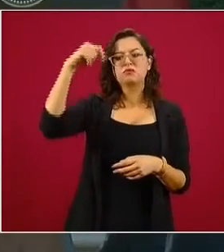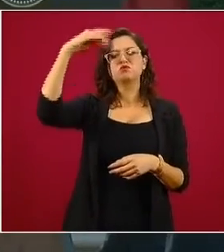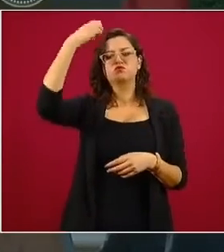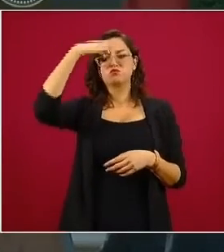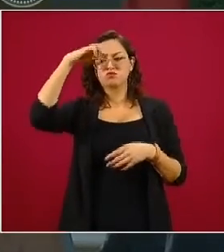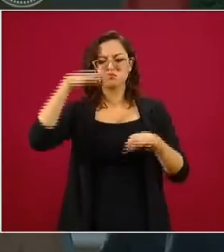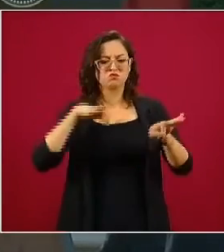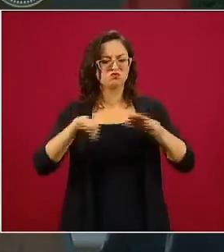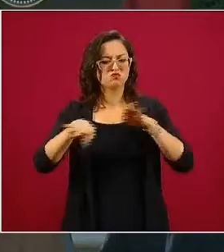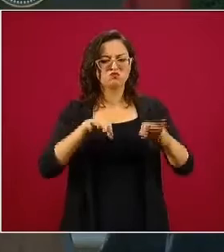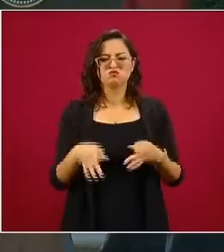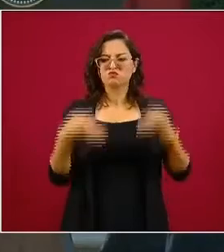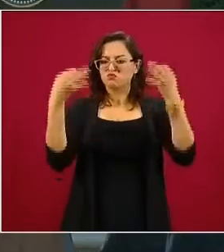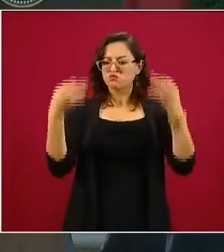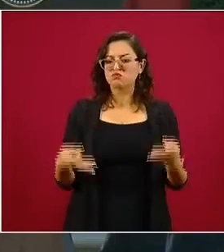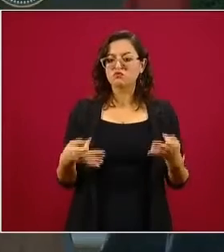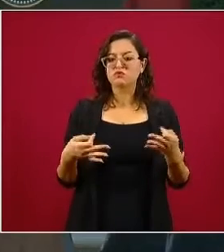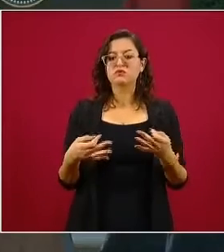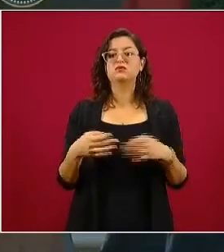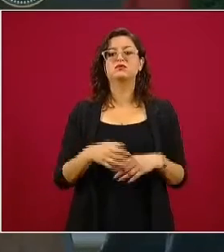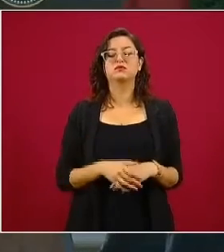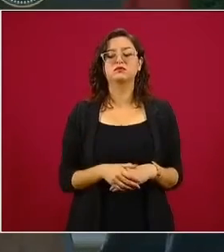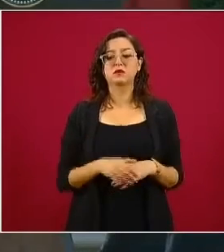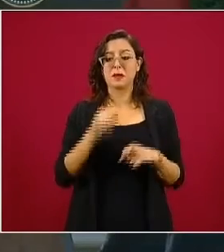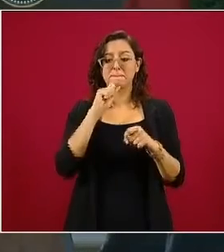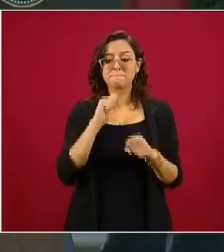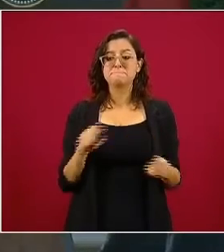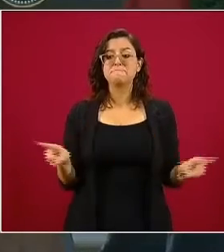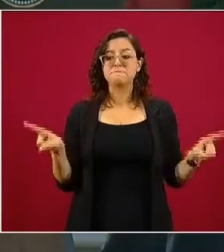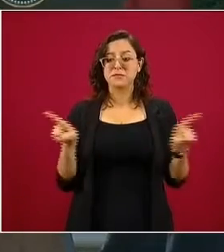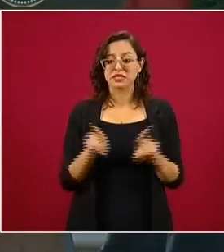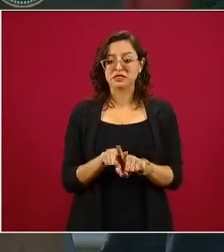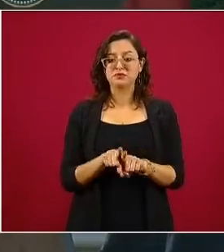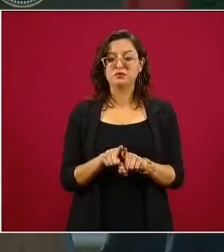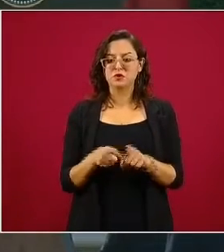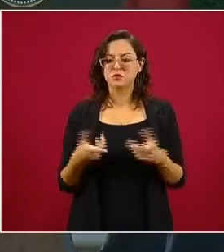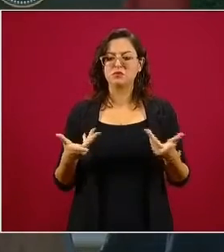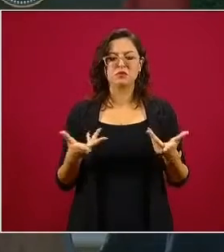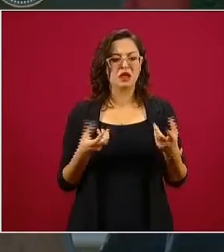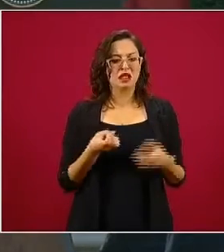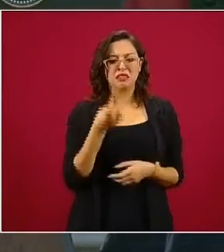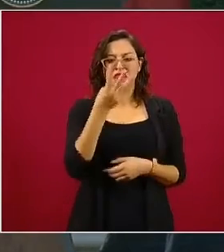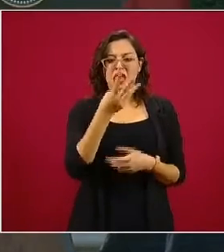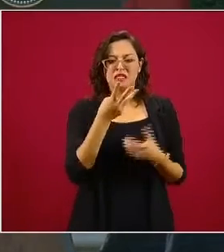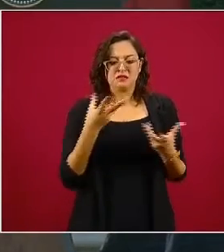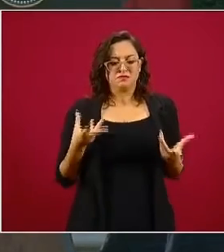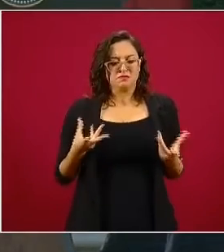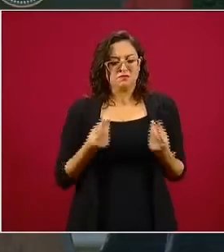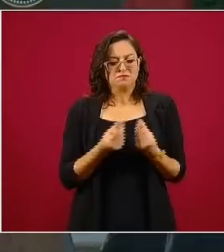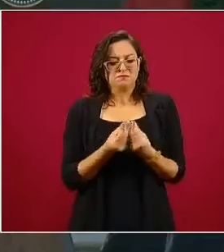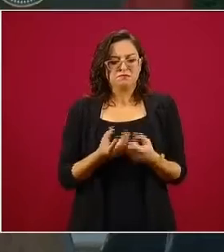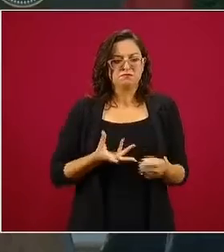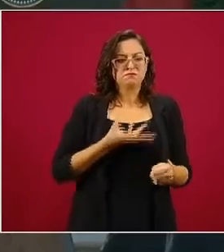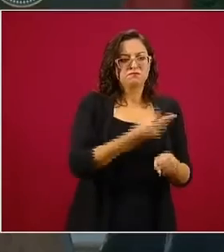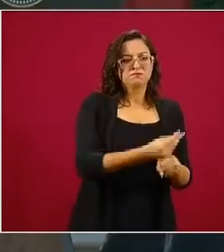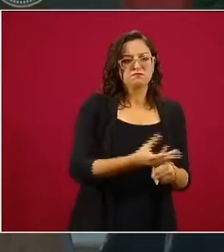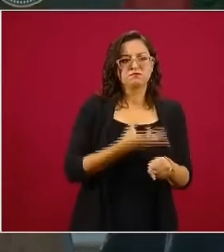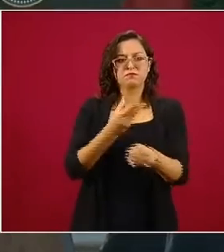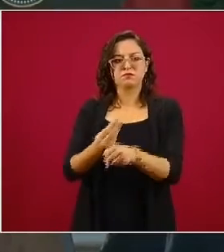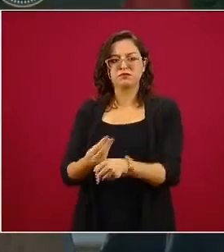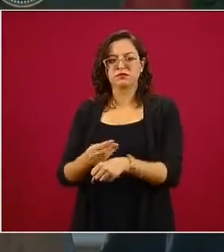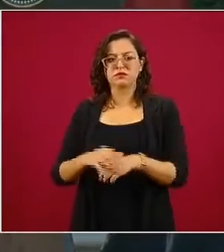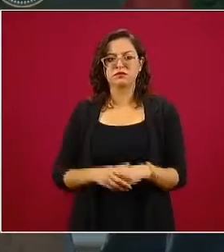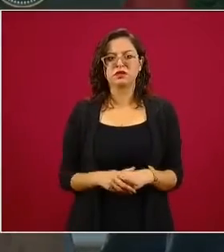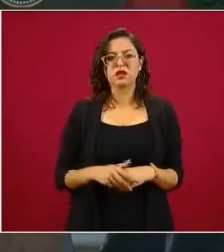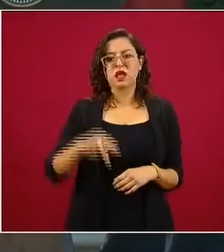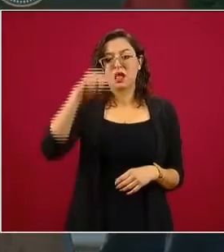obra calificada y terminamos complementándonos. Por ejemplo, México tiene